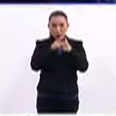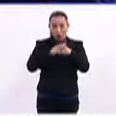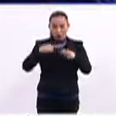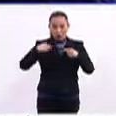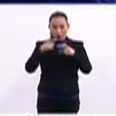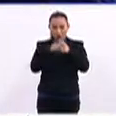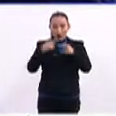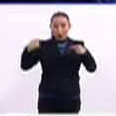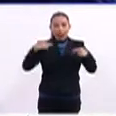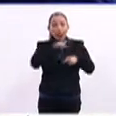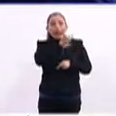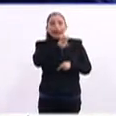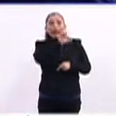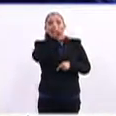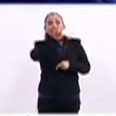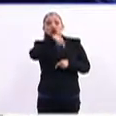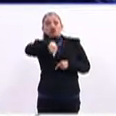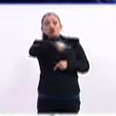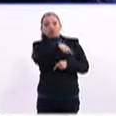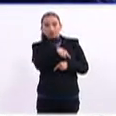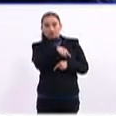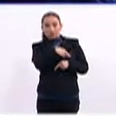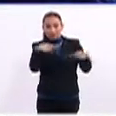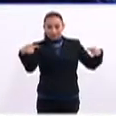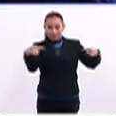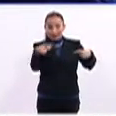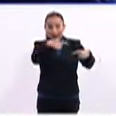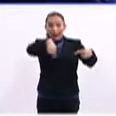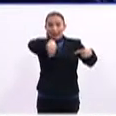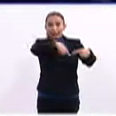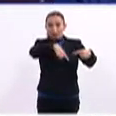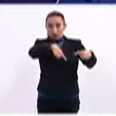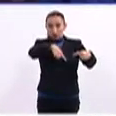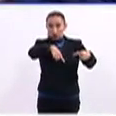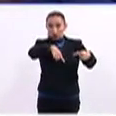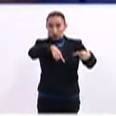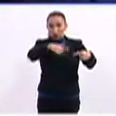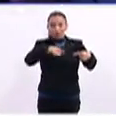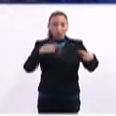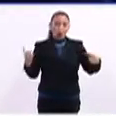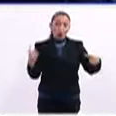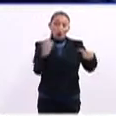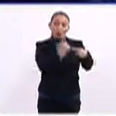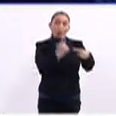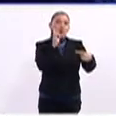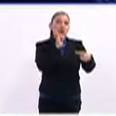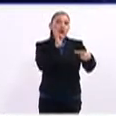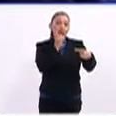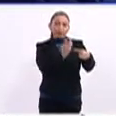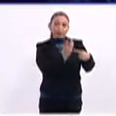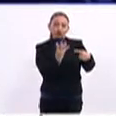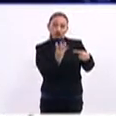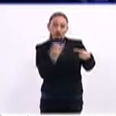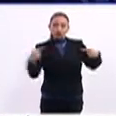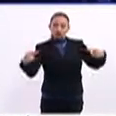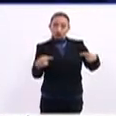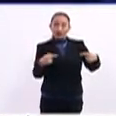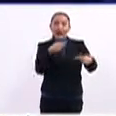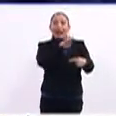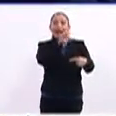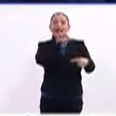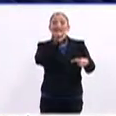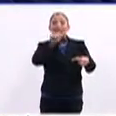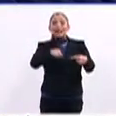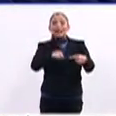centro, son ellos. Pero si vamos, si están un grupo de muchachas, son ellas. Si se meten todos,